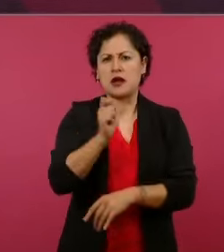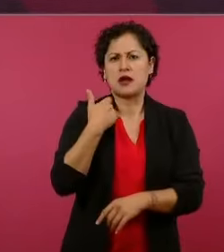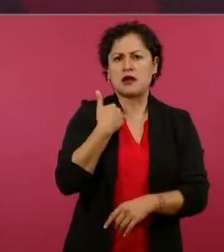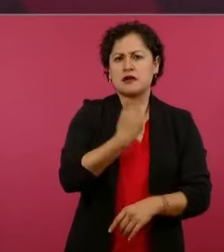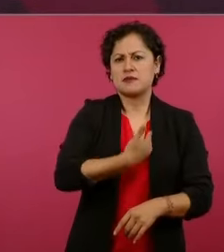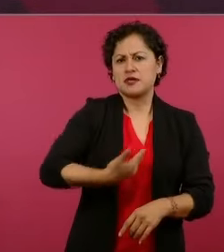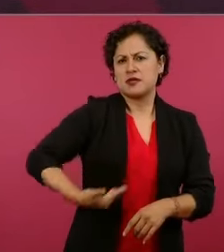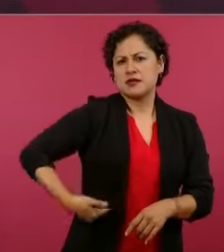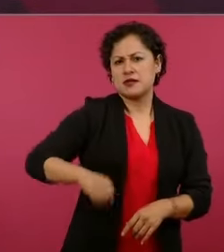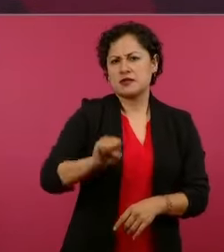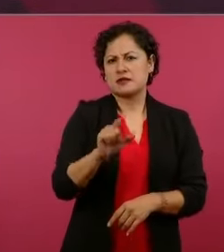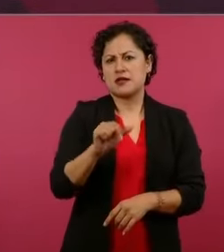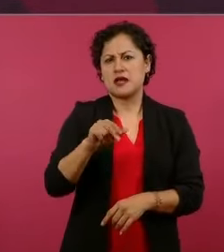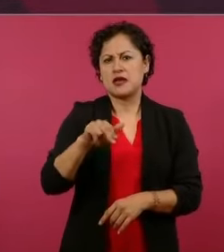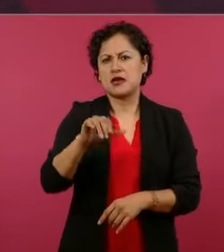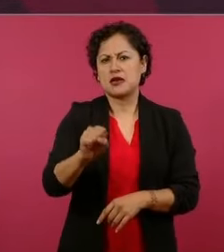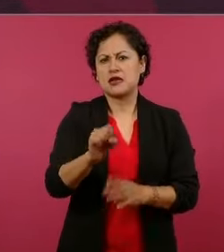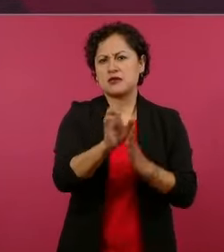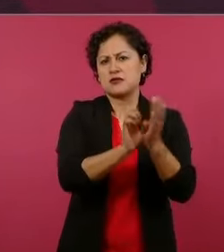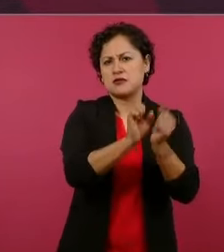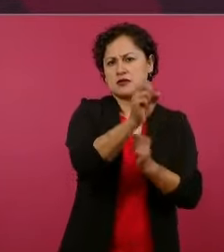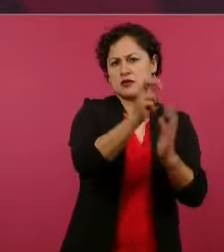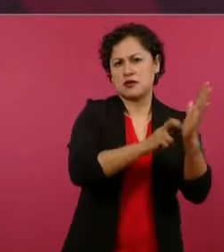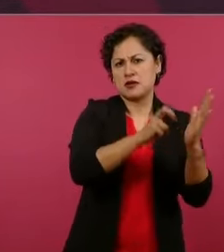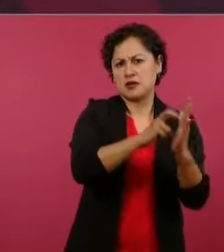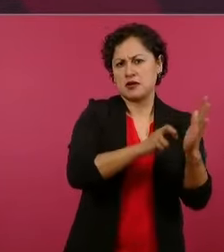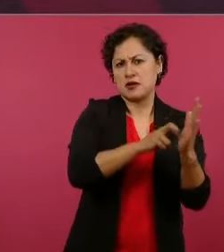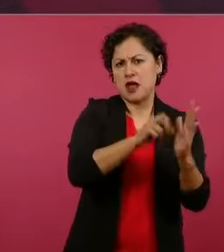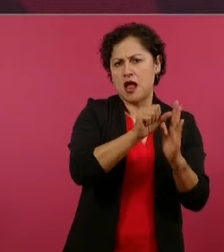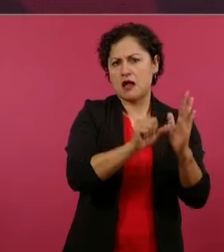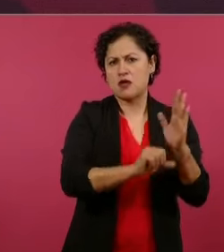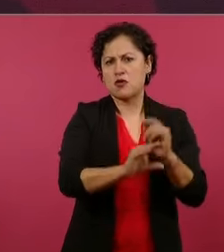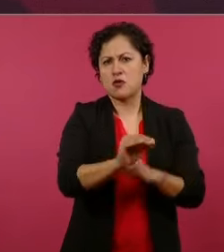constitucional para privatizar